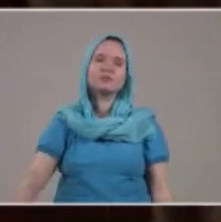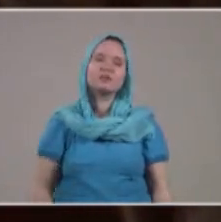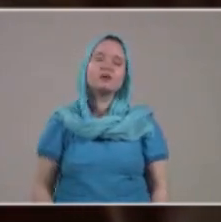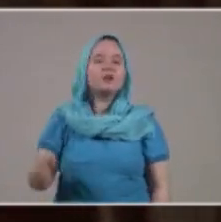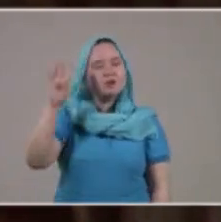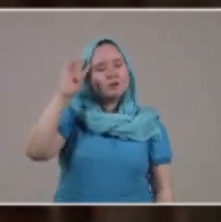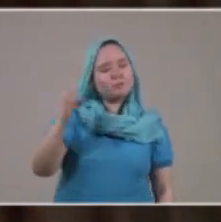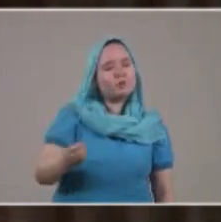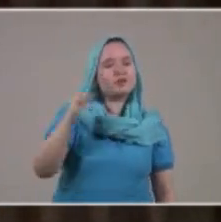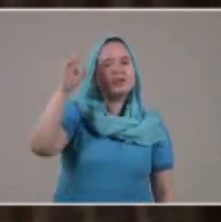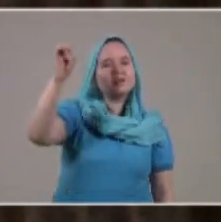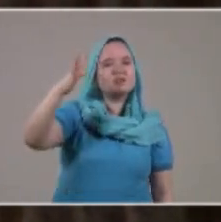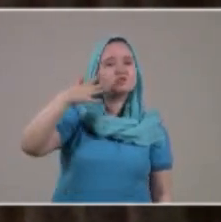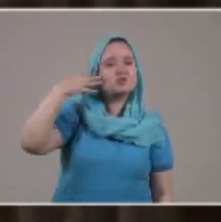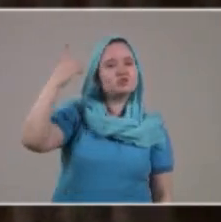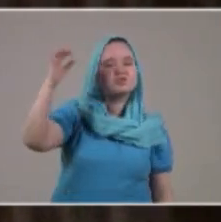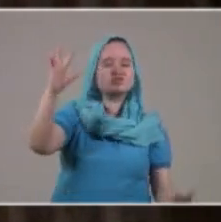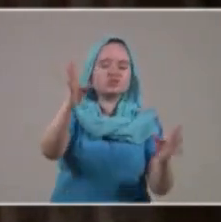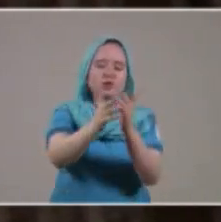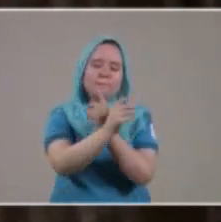porque es un Dios lleno de amor.